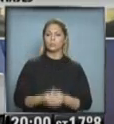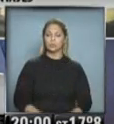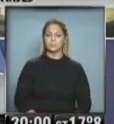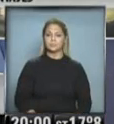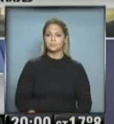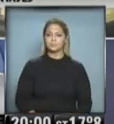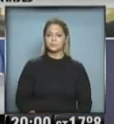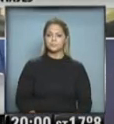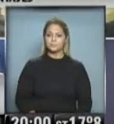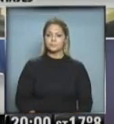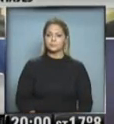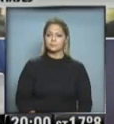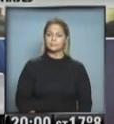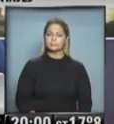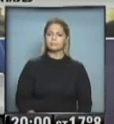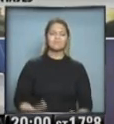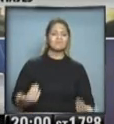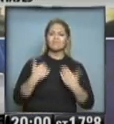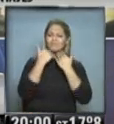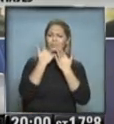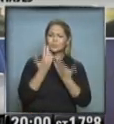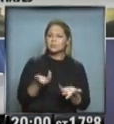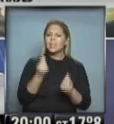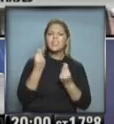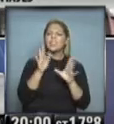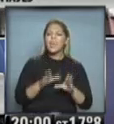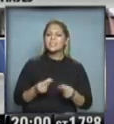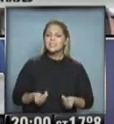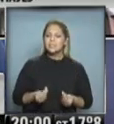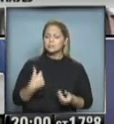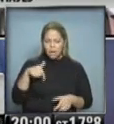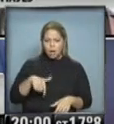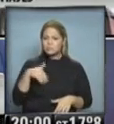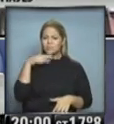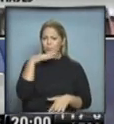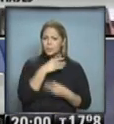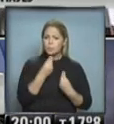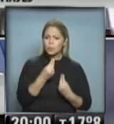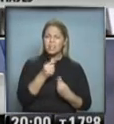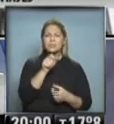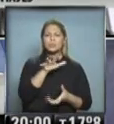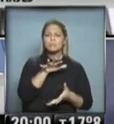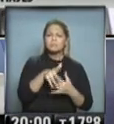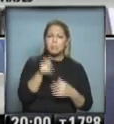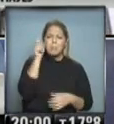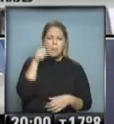¿Qué estaban haciendo? De verdad no puedo entender todavía que es una